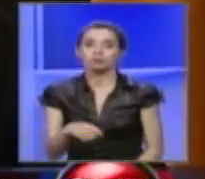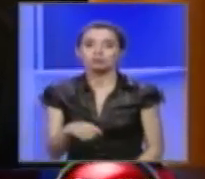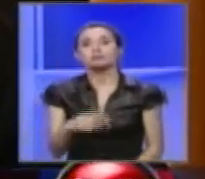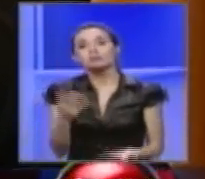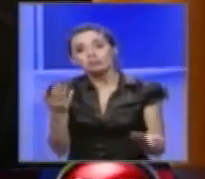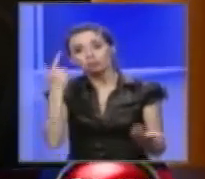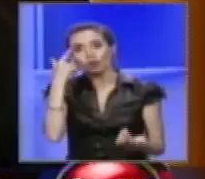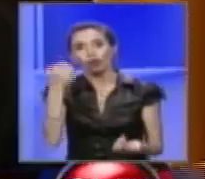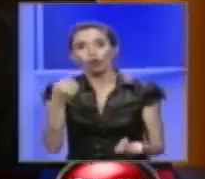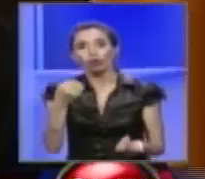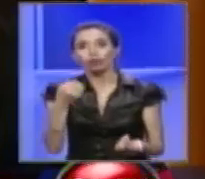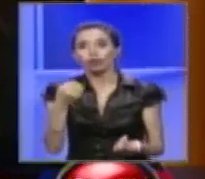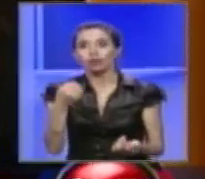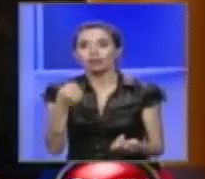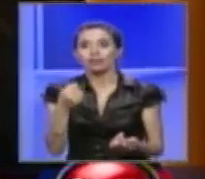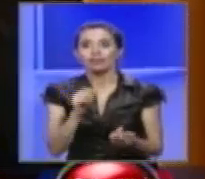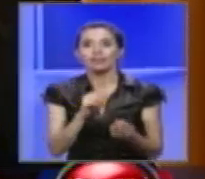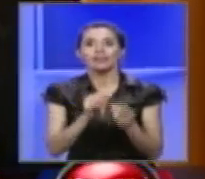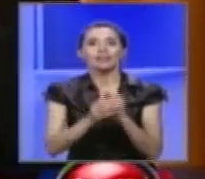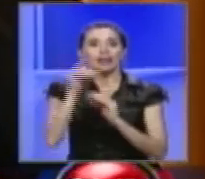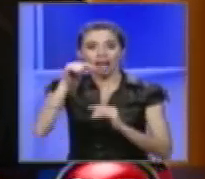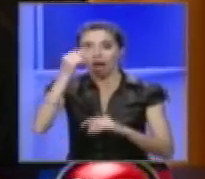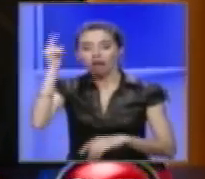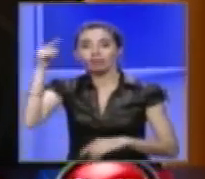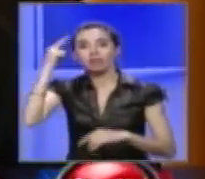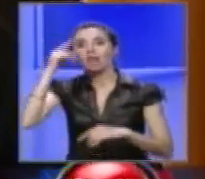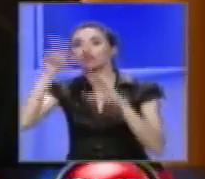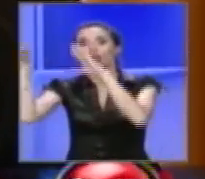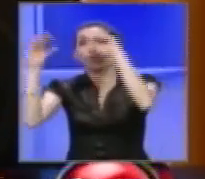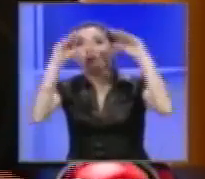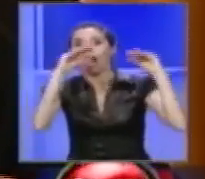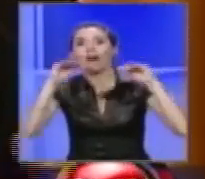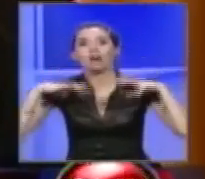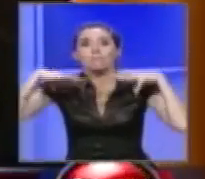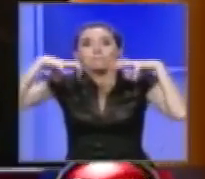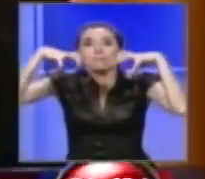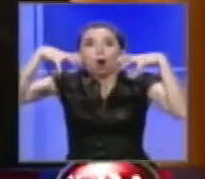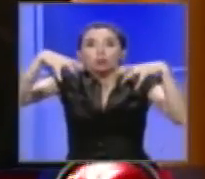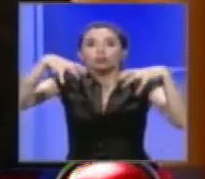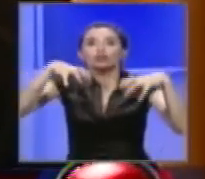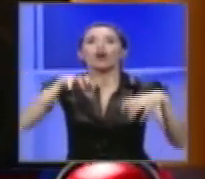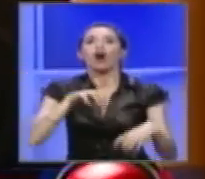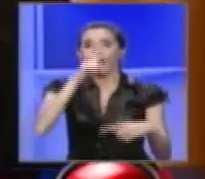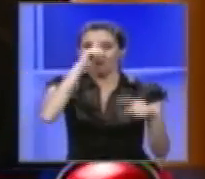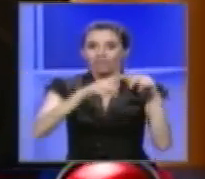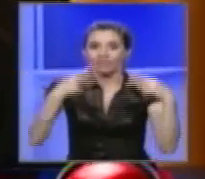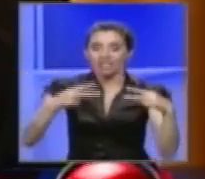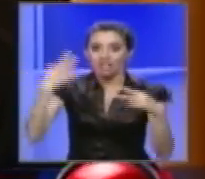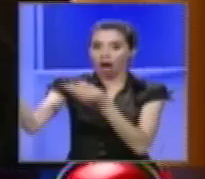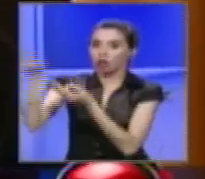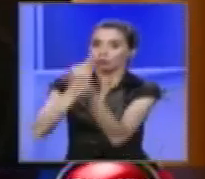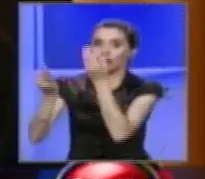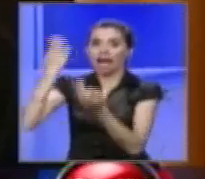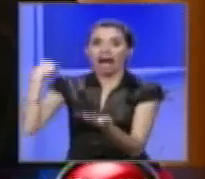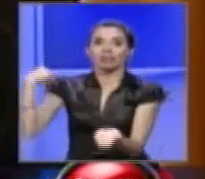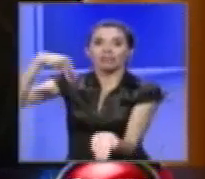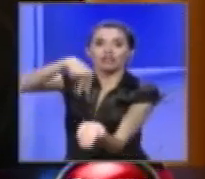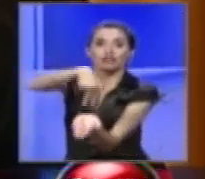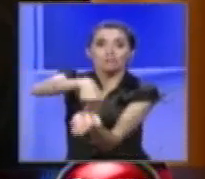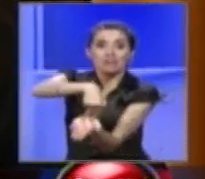obviamente la reputación, ¿no?, del monstruo de la Quinta Vergara llegó antes de pisar ese suelo.